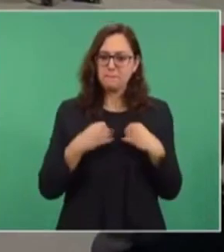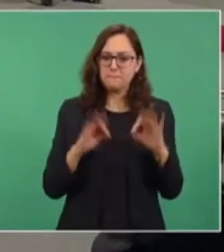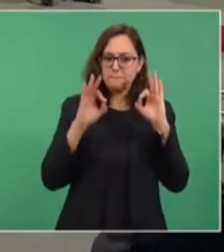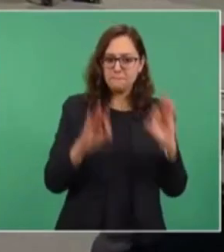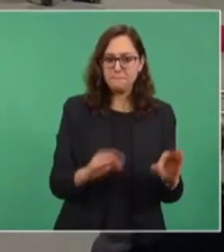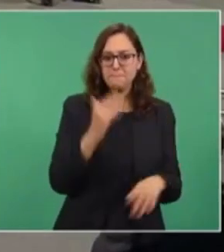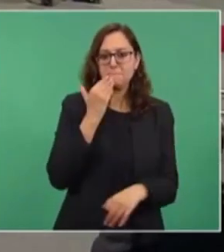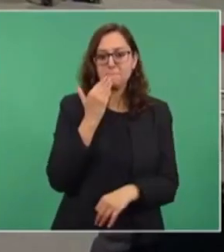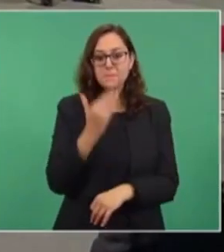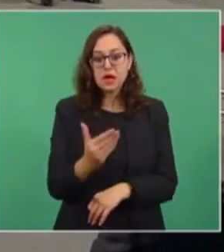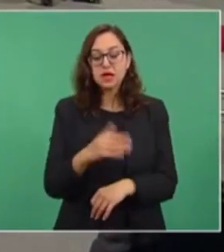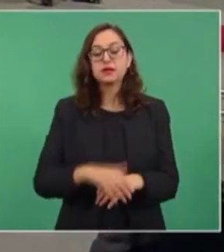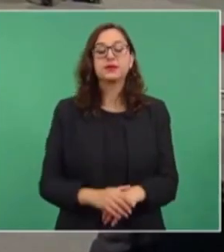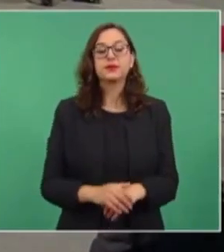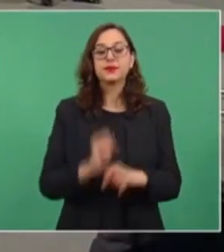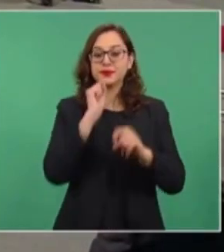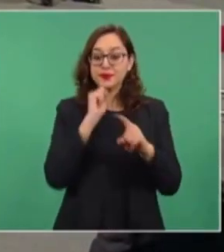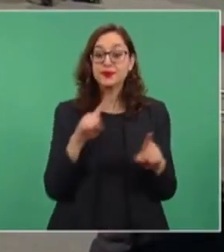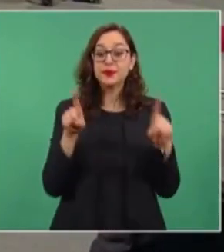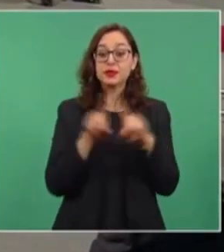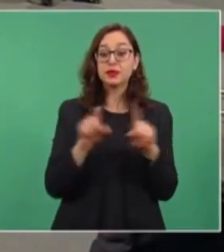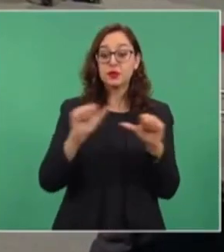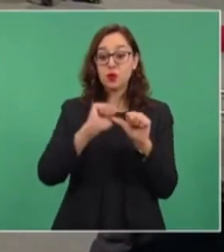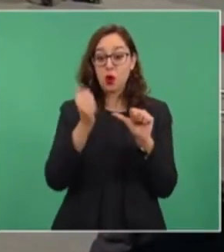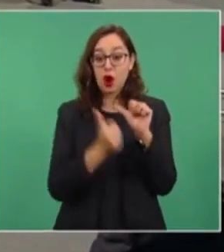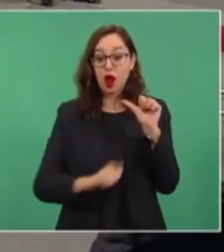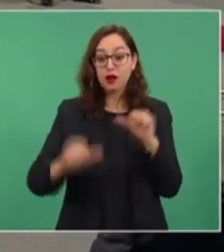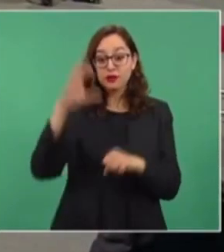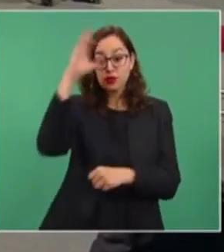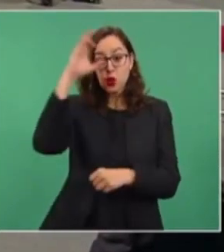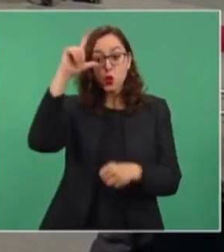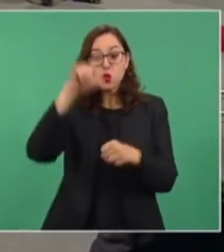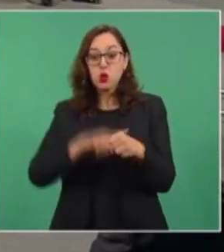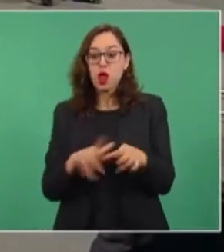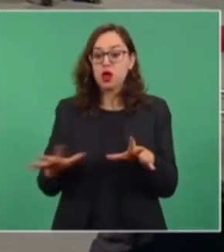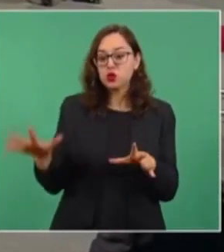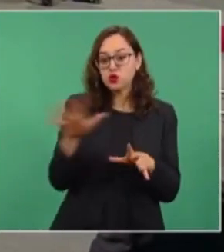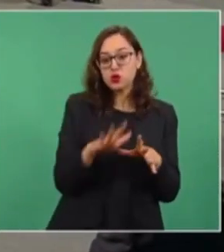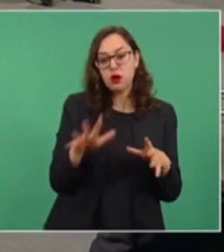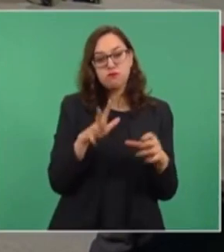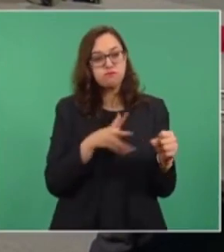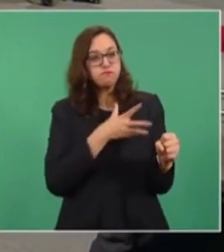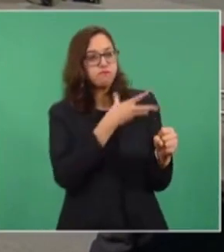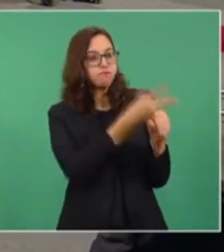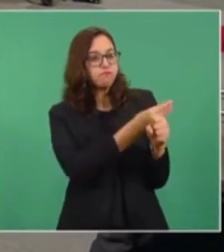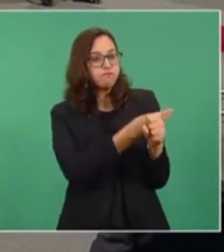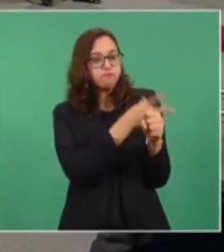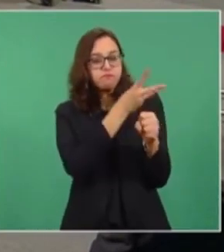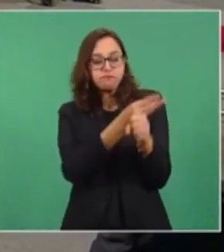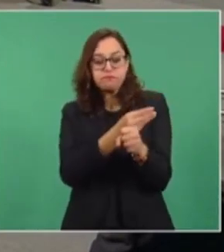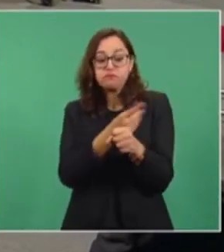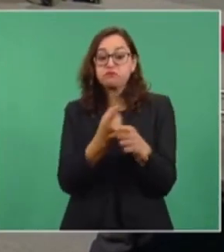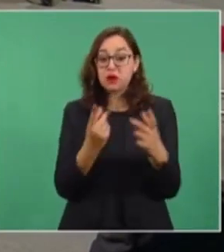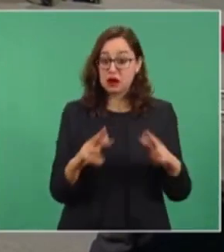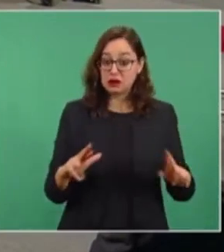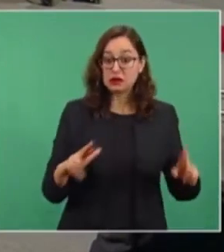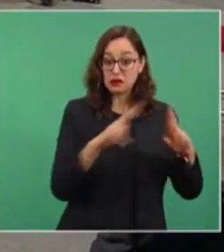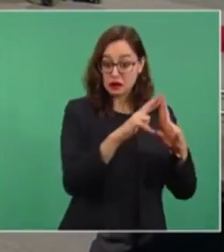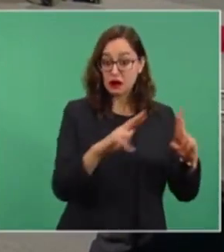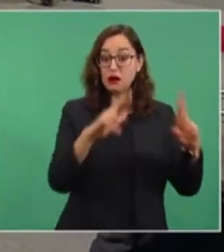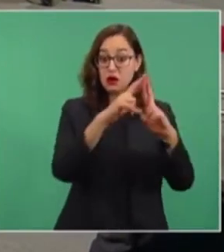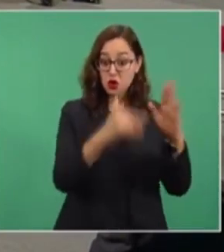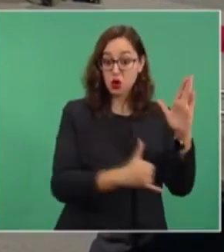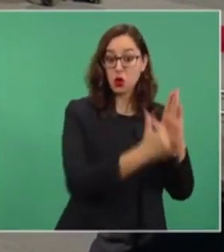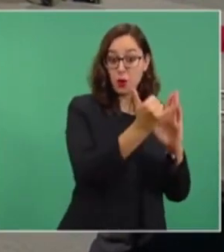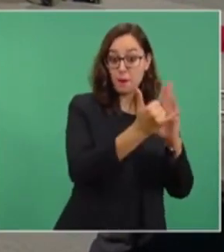con grandes aportaciones artísticas, culturales y sociales, no solo en edificaciones religiosas, pues ha